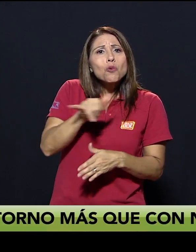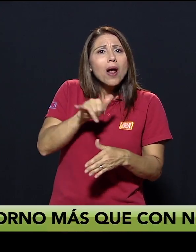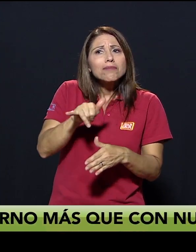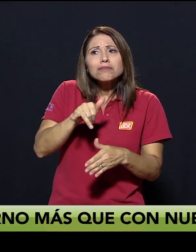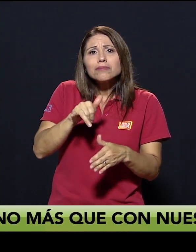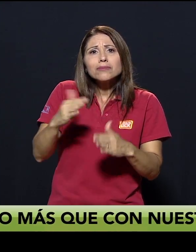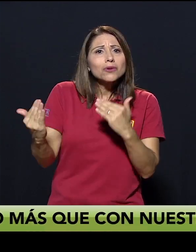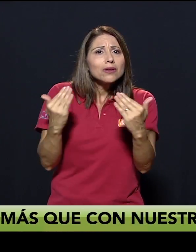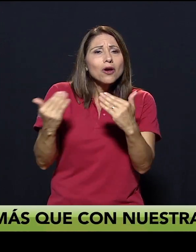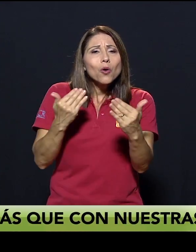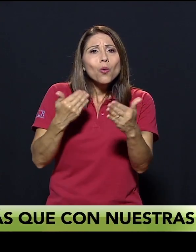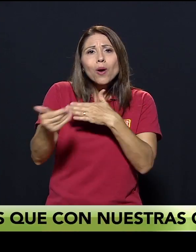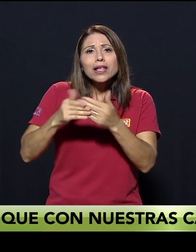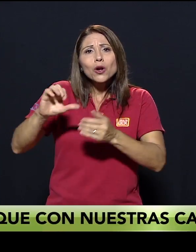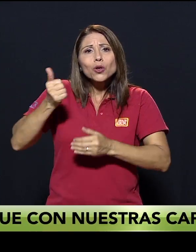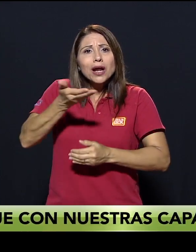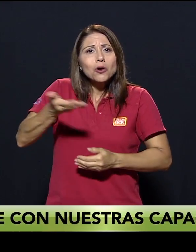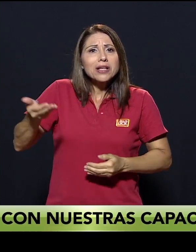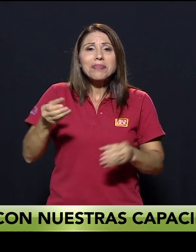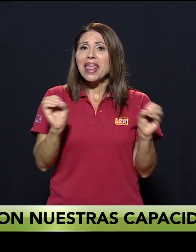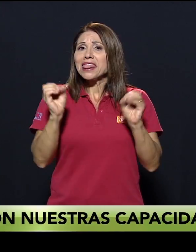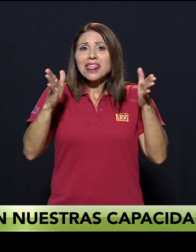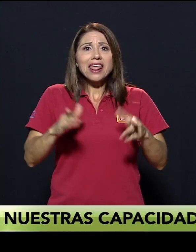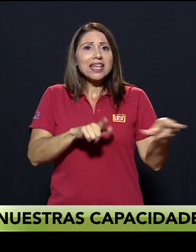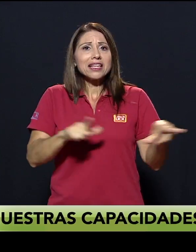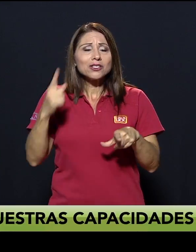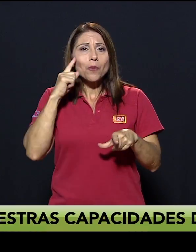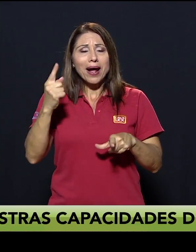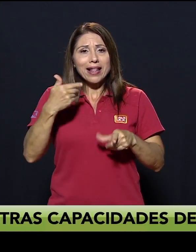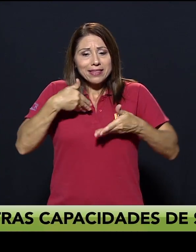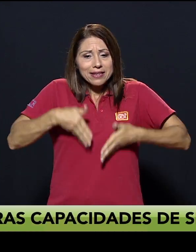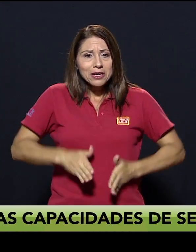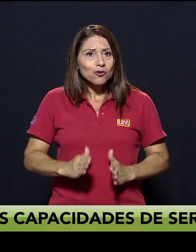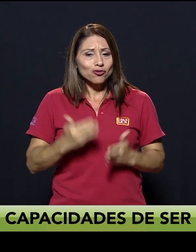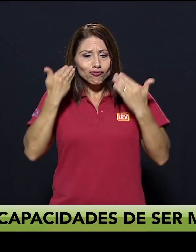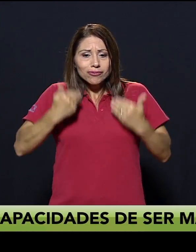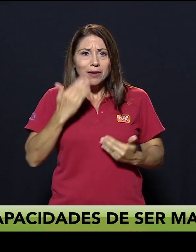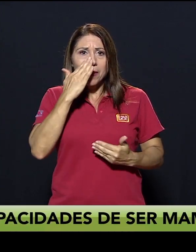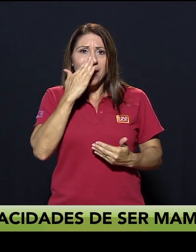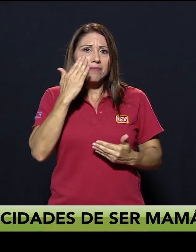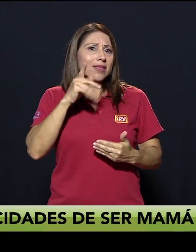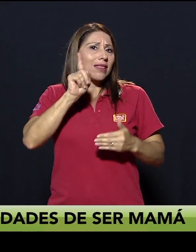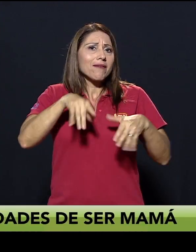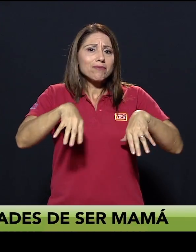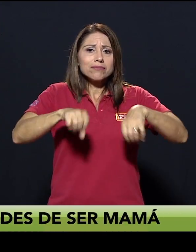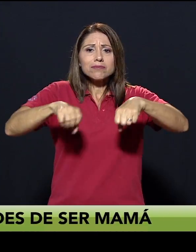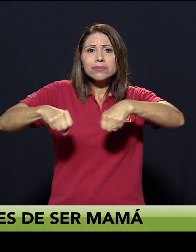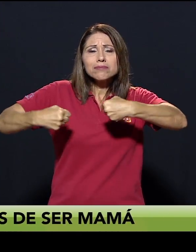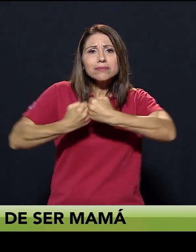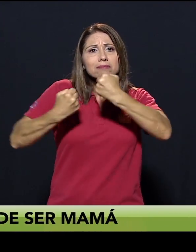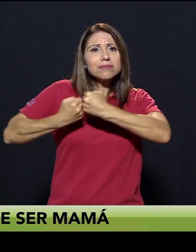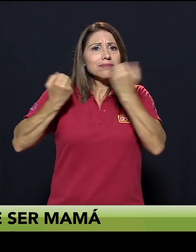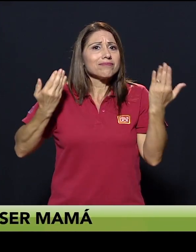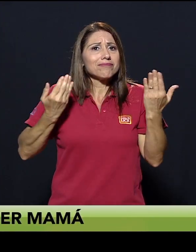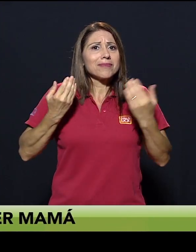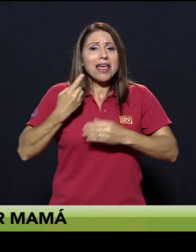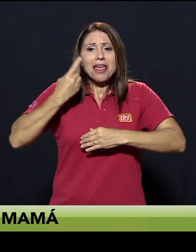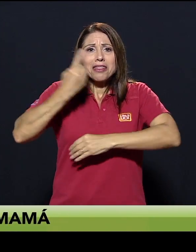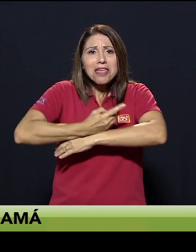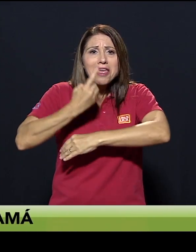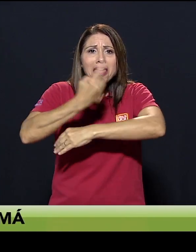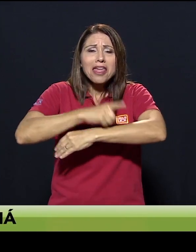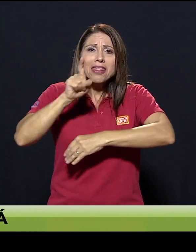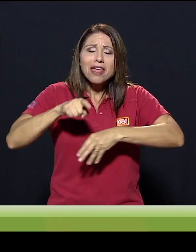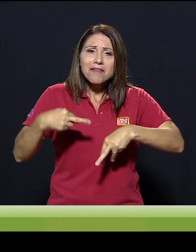cosa, nadie está listo para ser mamá. Exacto, cualquiera va a enfrentar retos y dificultades, y en el día a día vos te vas a tener que encargar del